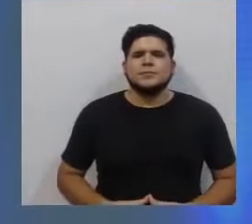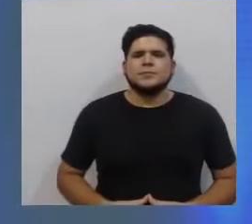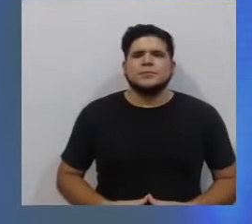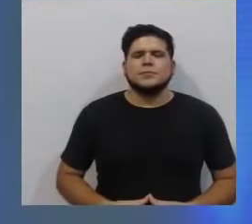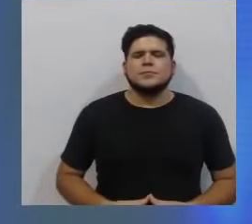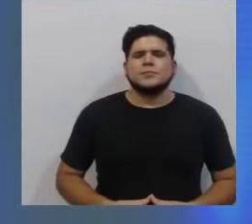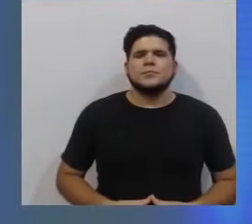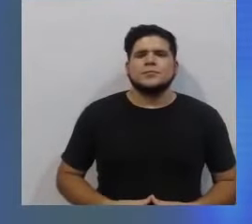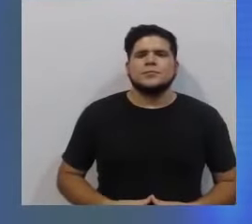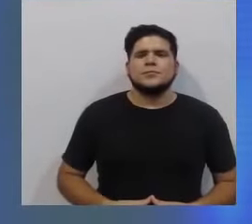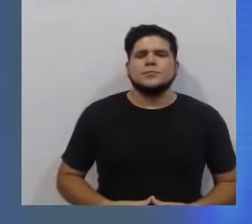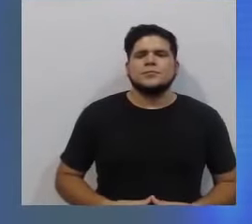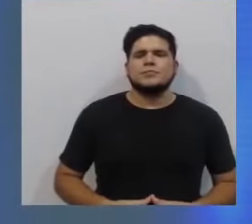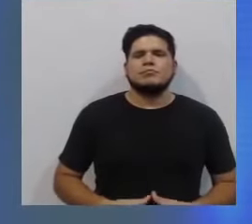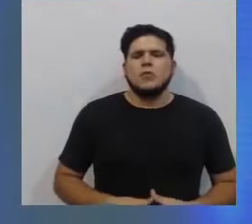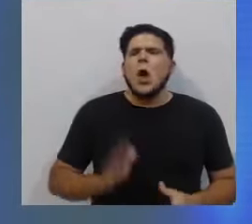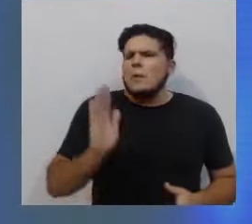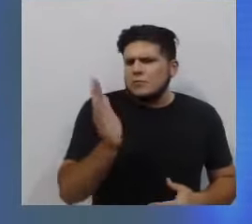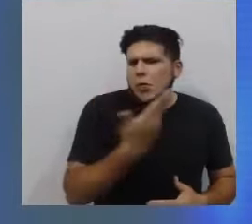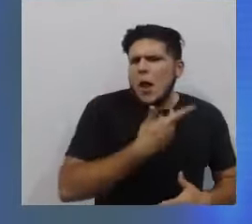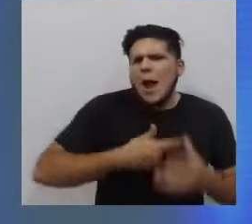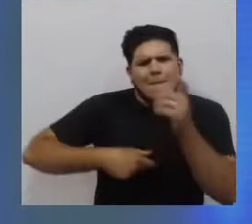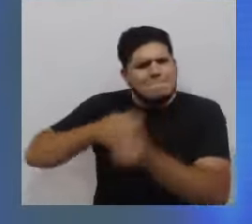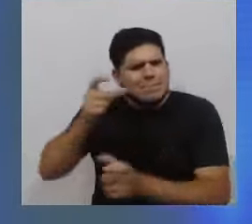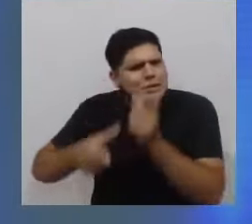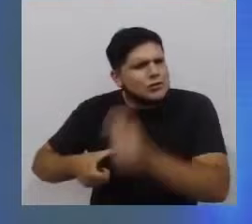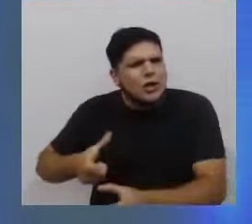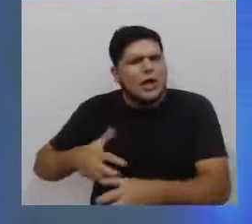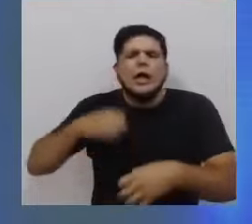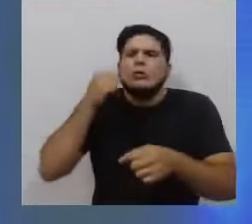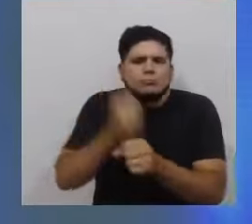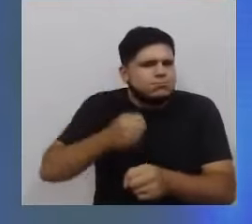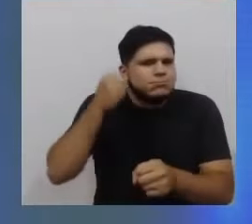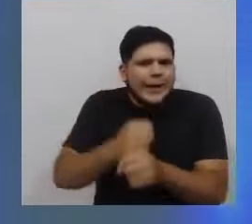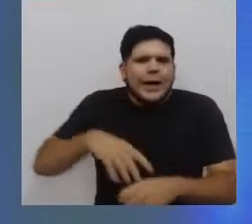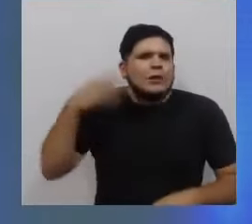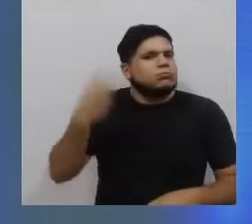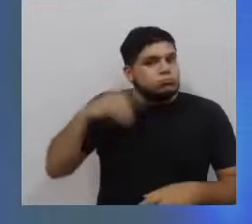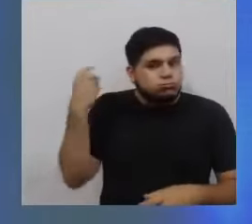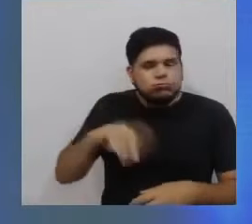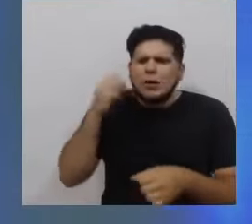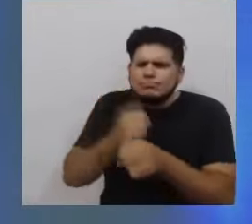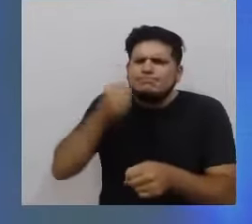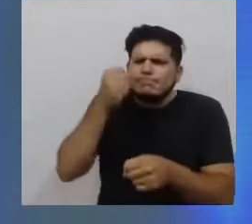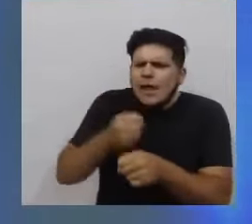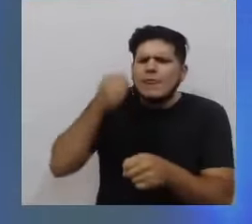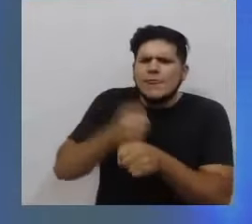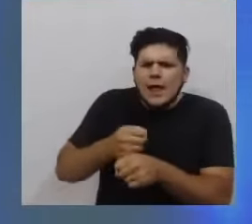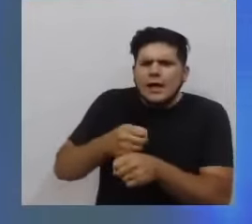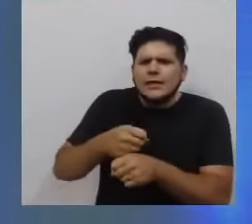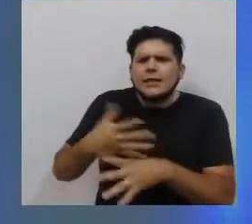esmeran quiere desarrollarse quieren avanzar alcanzar metas propósitos